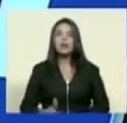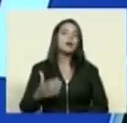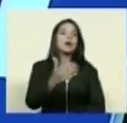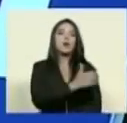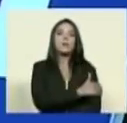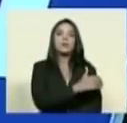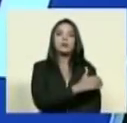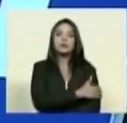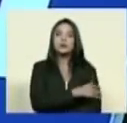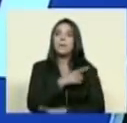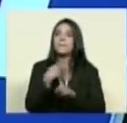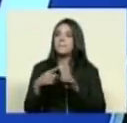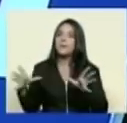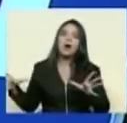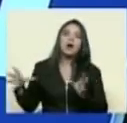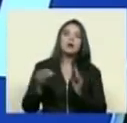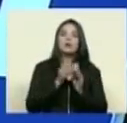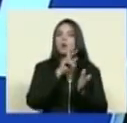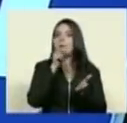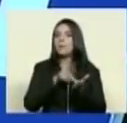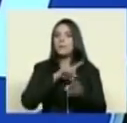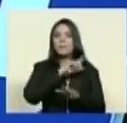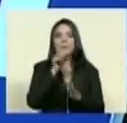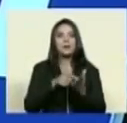oposición sumada toda,